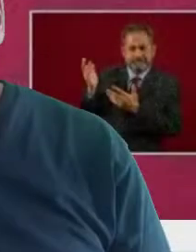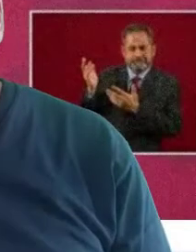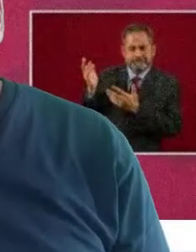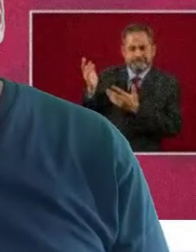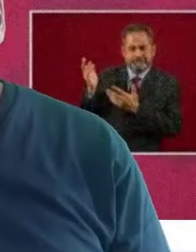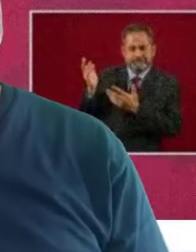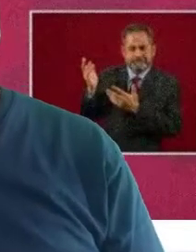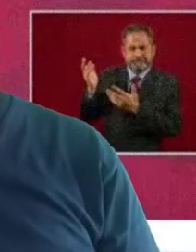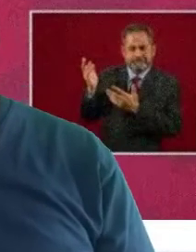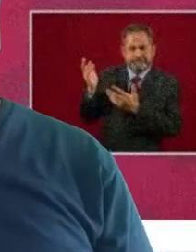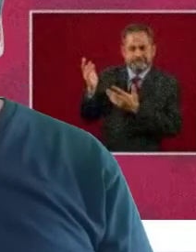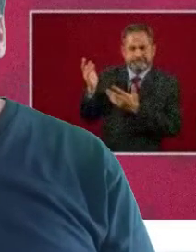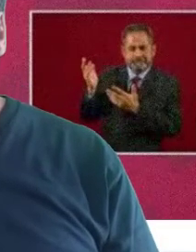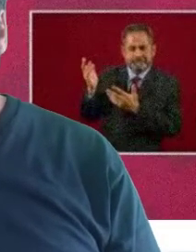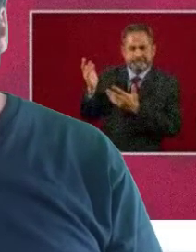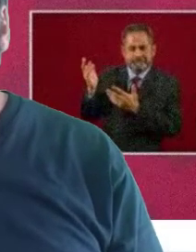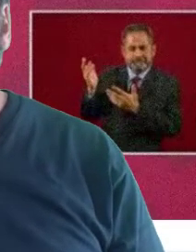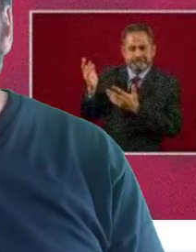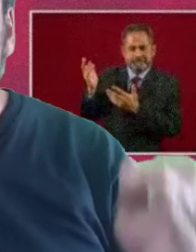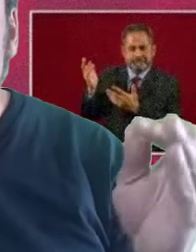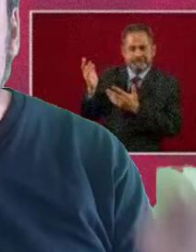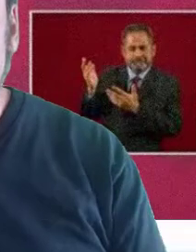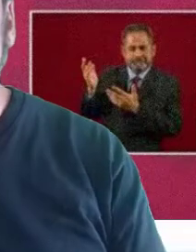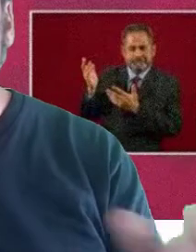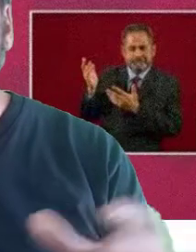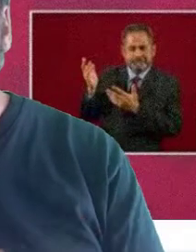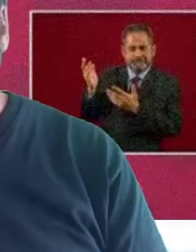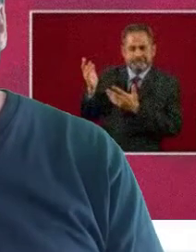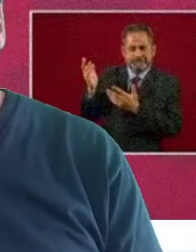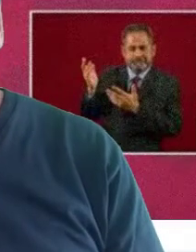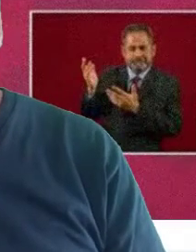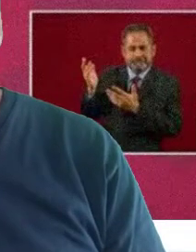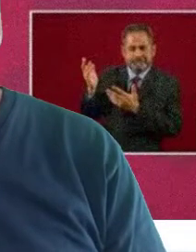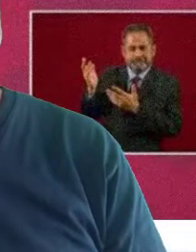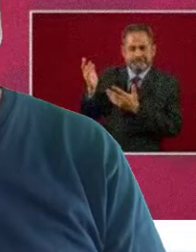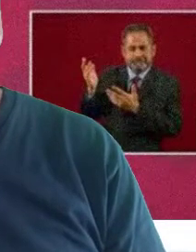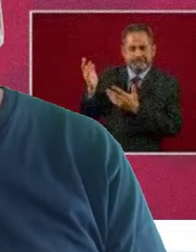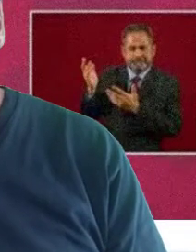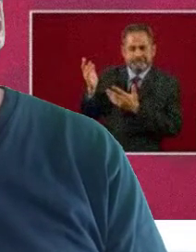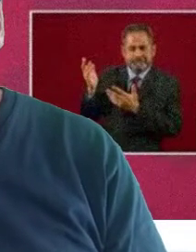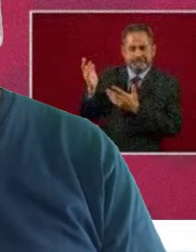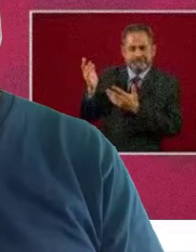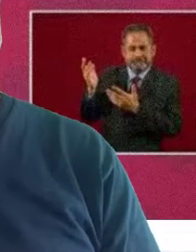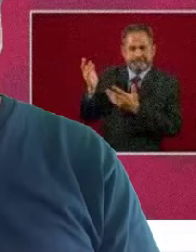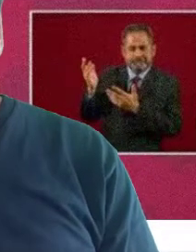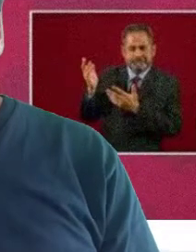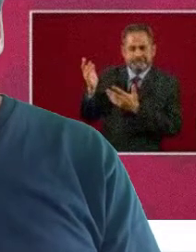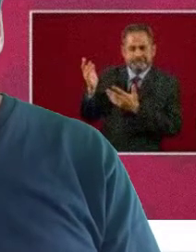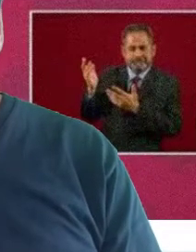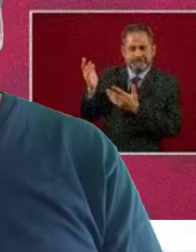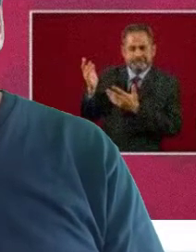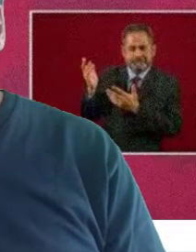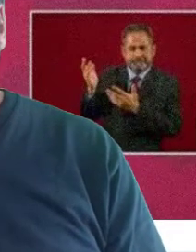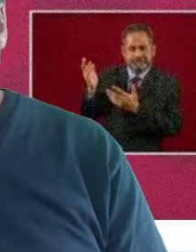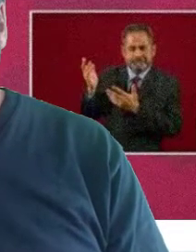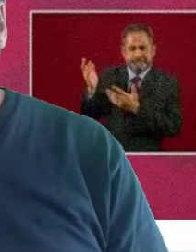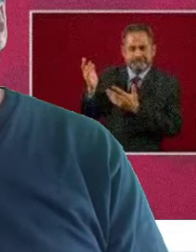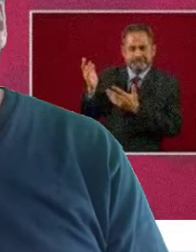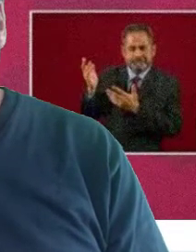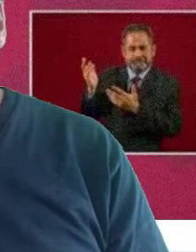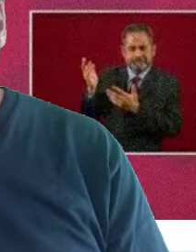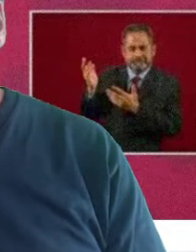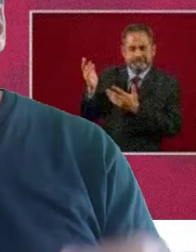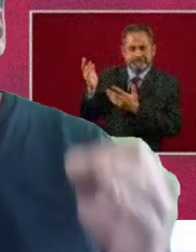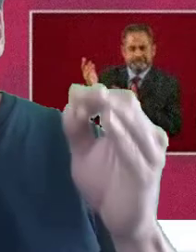hola que tal amigos amigas señoras y señores mil gracias como siempre por venir se informara mi canal donde saben que vídeo atrás